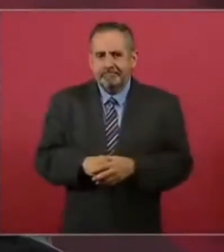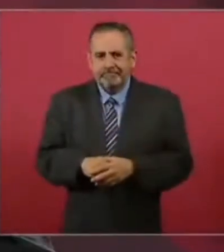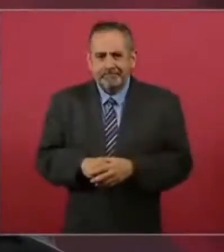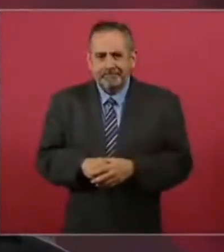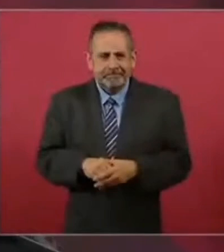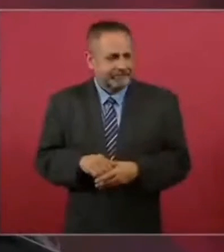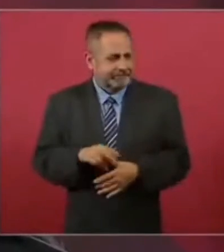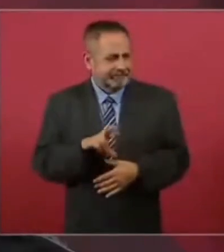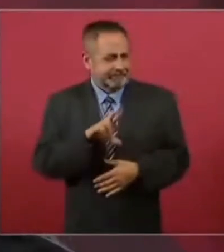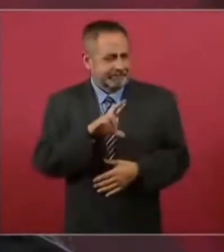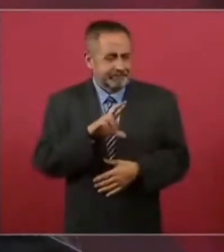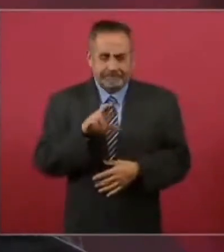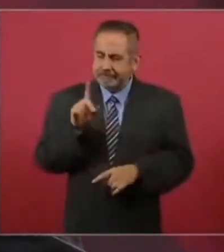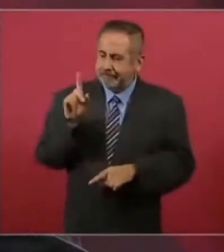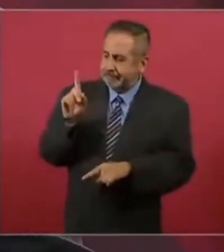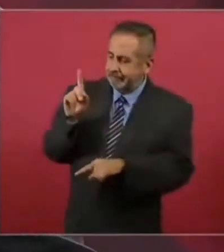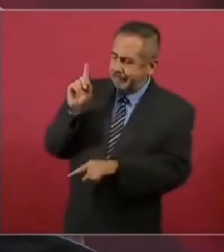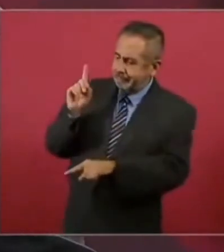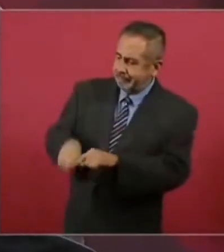Privatización es sinónimo de corrupción.